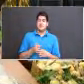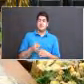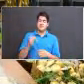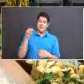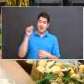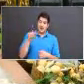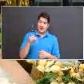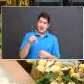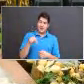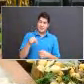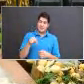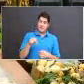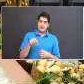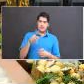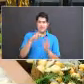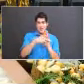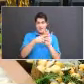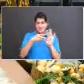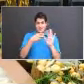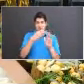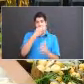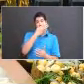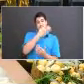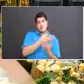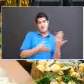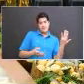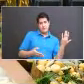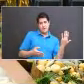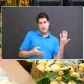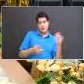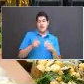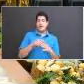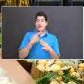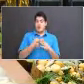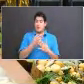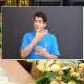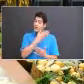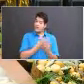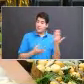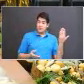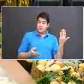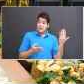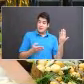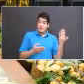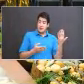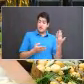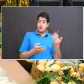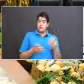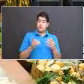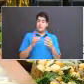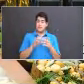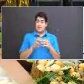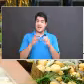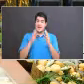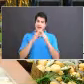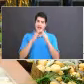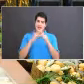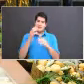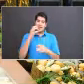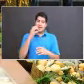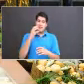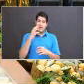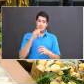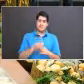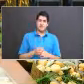estos huyeron de Betlehem. Y al huir de Betlehem, huir de Betlehem, me refiero a